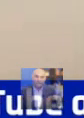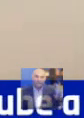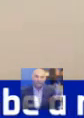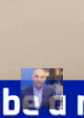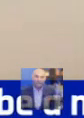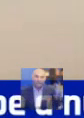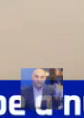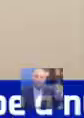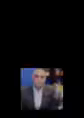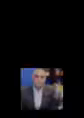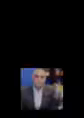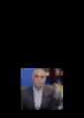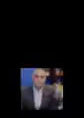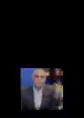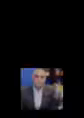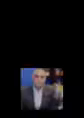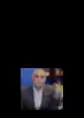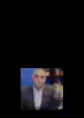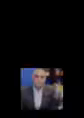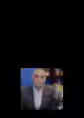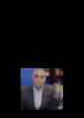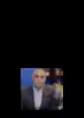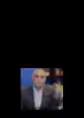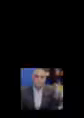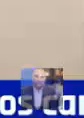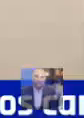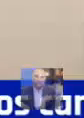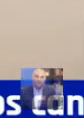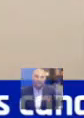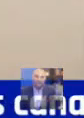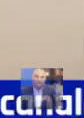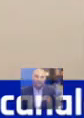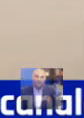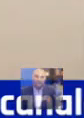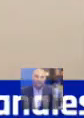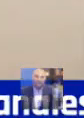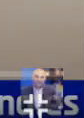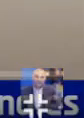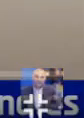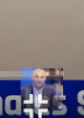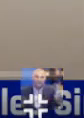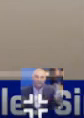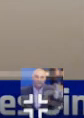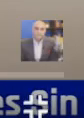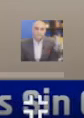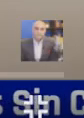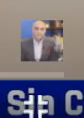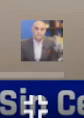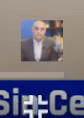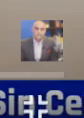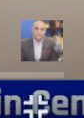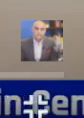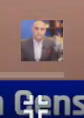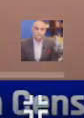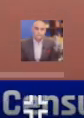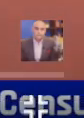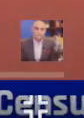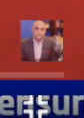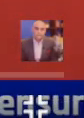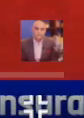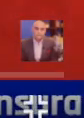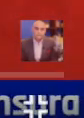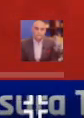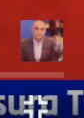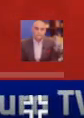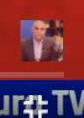parte de su participación. Él nos adelantó ayer aquí que iba a dejar la víbora chillando y creo que en efecto deja